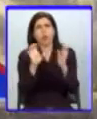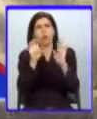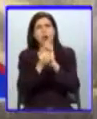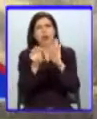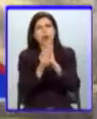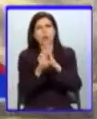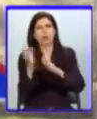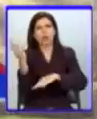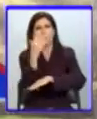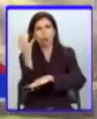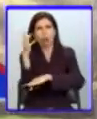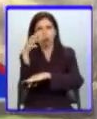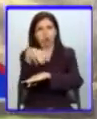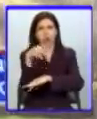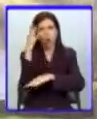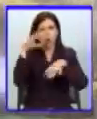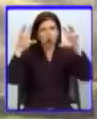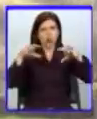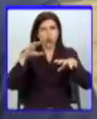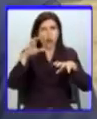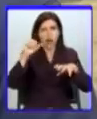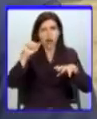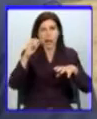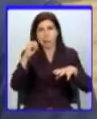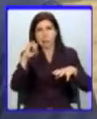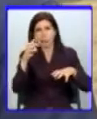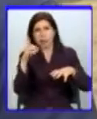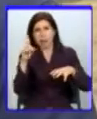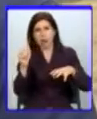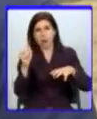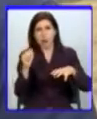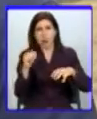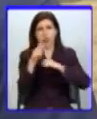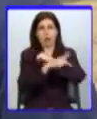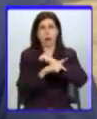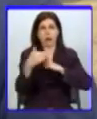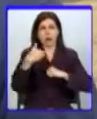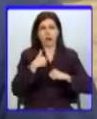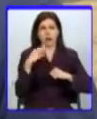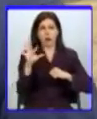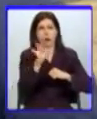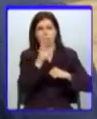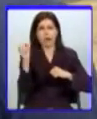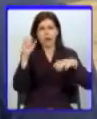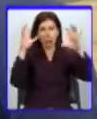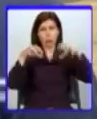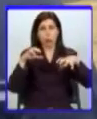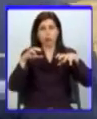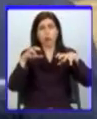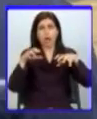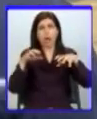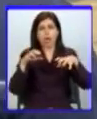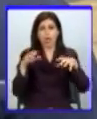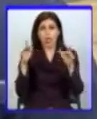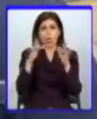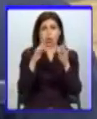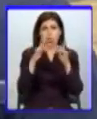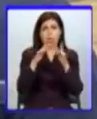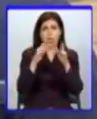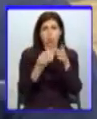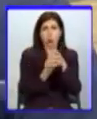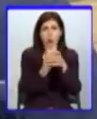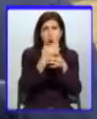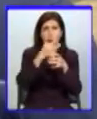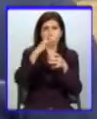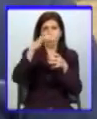por la lluvia ácida en el país tenemos prácticamente nueve meses de lluvia que el contacto con estas plumas de gas que liberan los volcanes